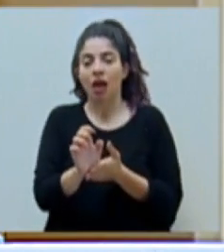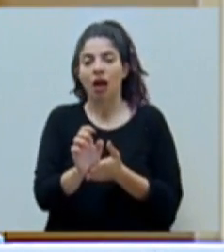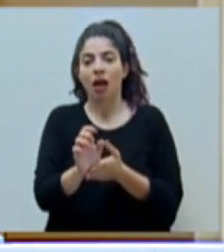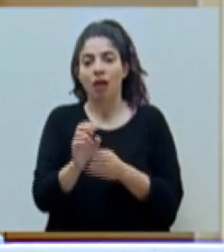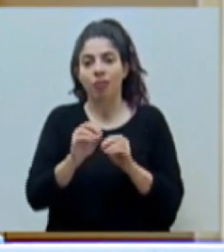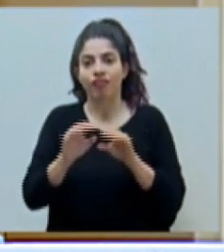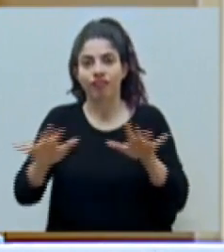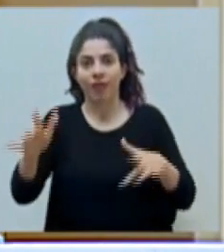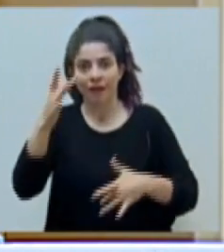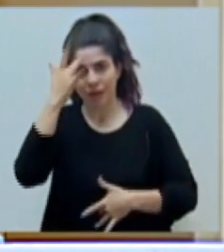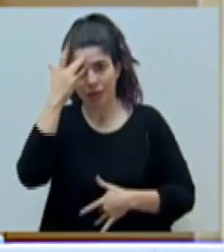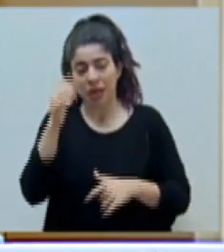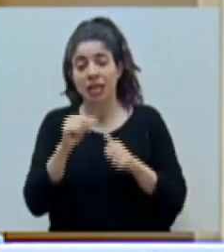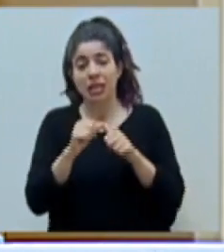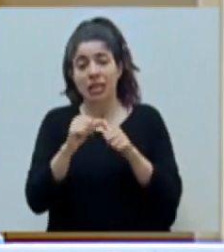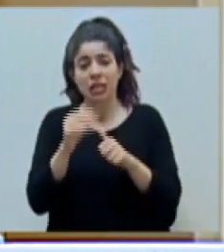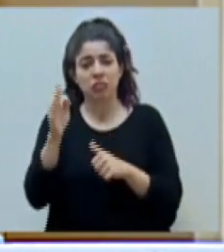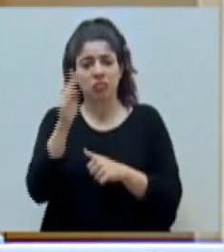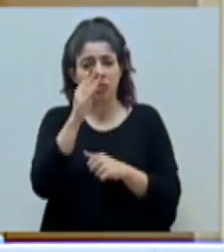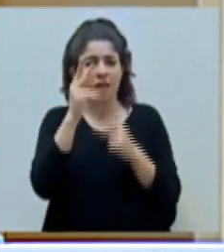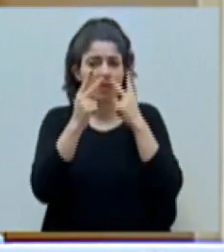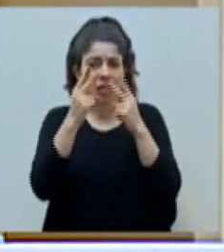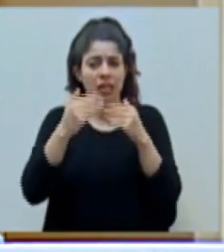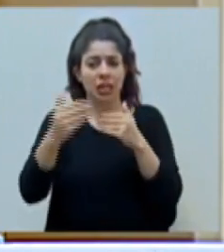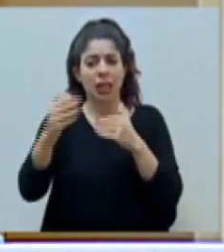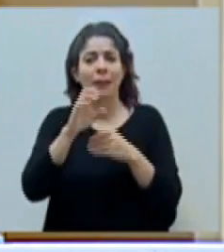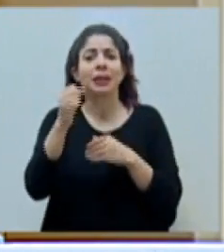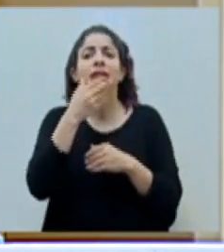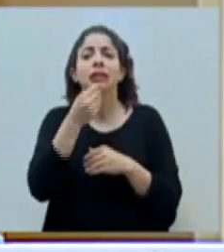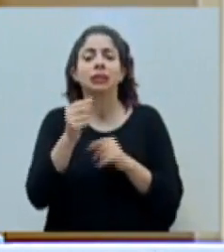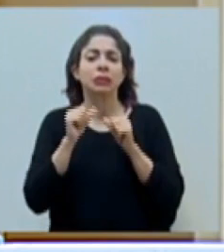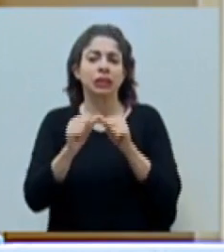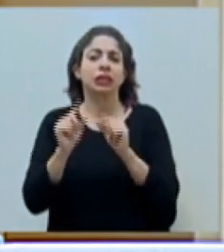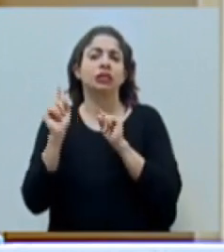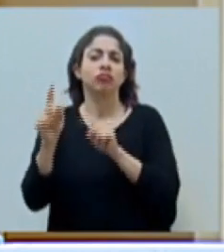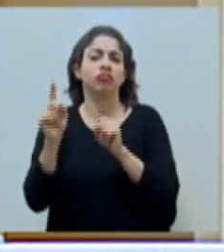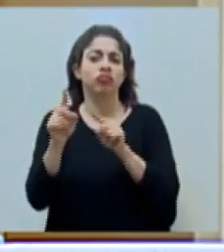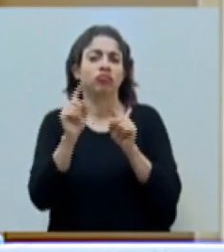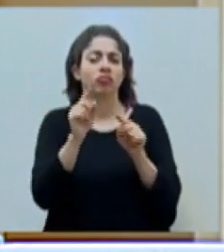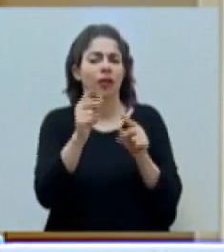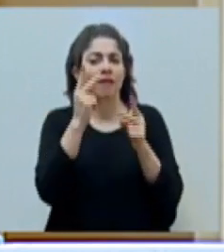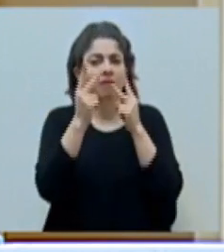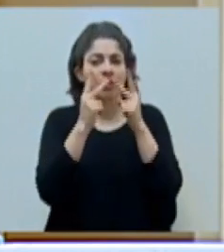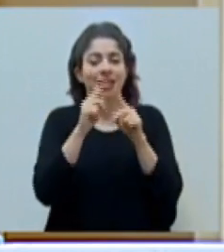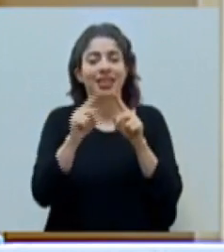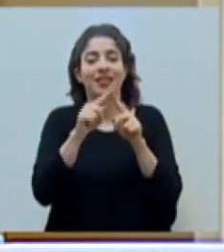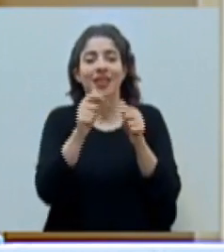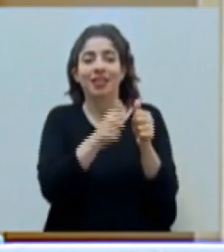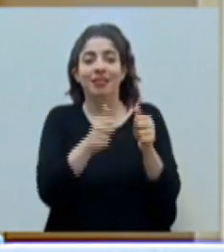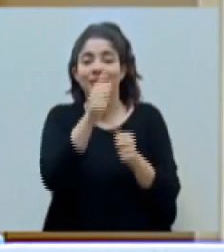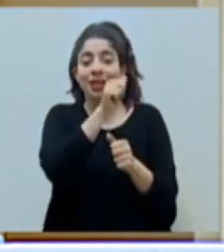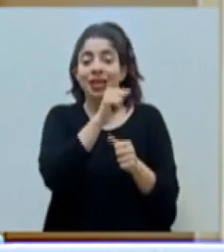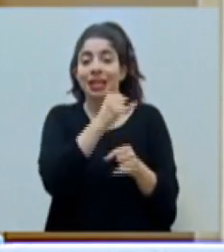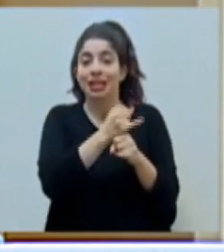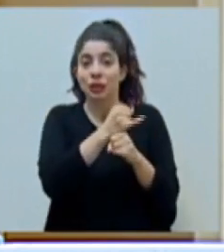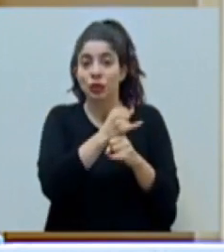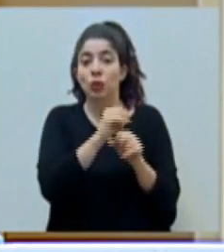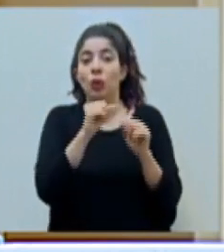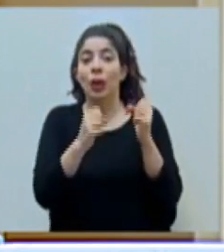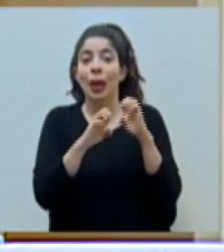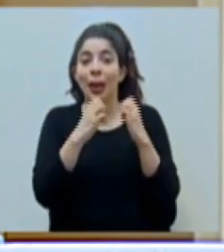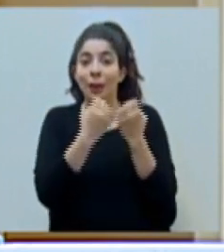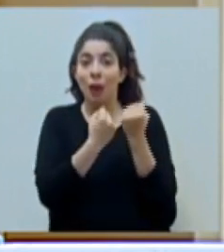esta enfermedad. Mantendremos estas visitas durante todo el mes de diciembre por parte de los diferentes jerarcas institucionales y equipos de